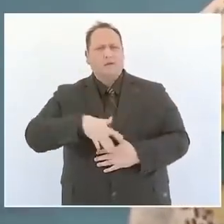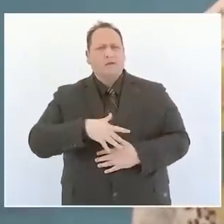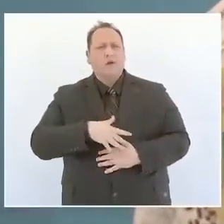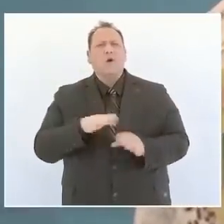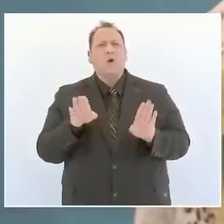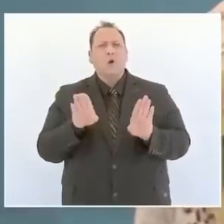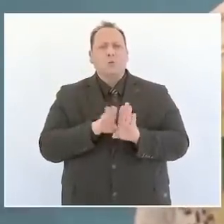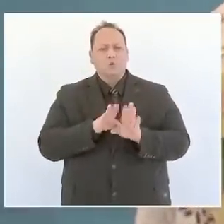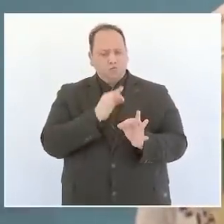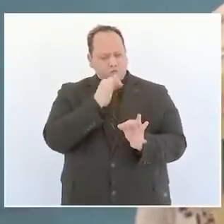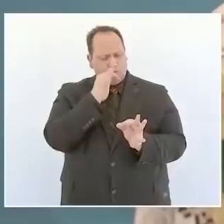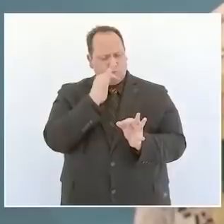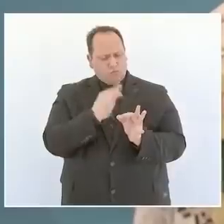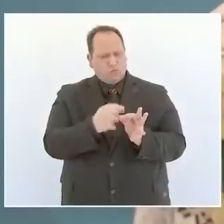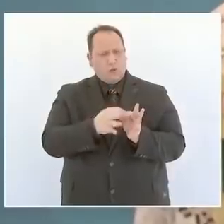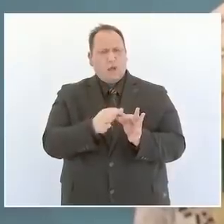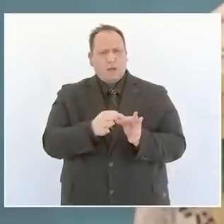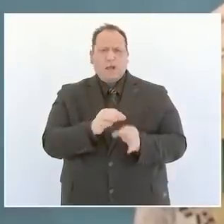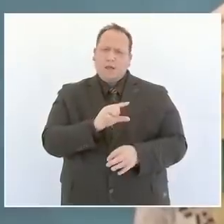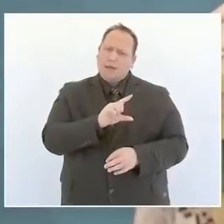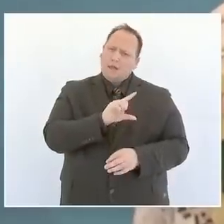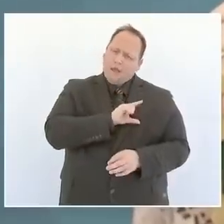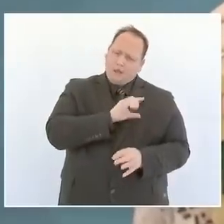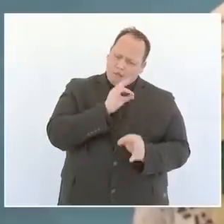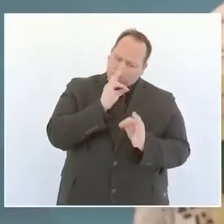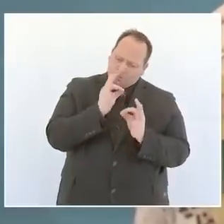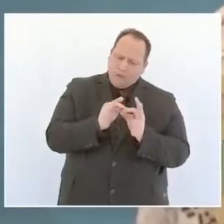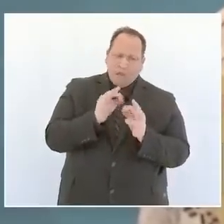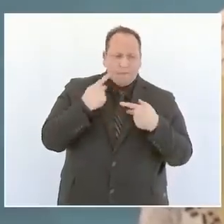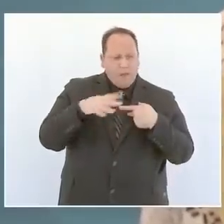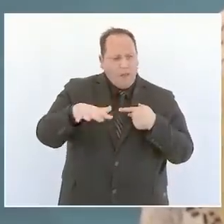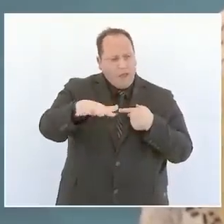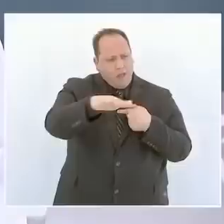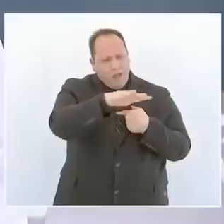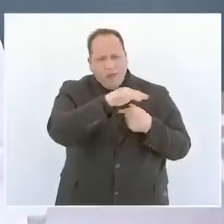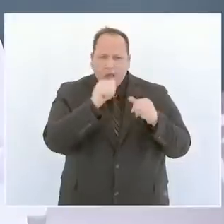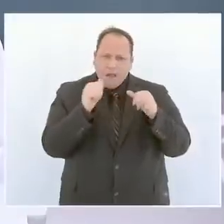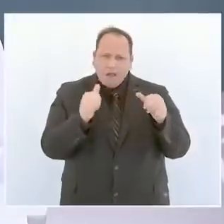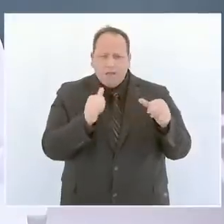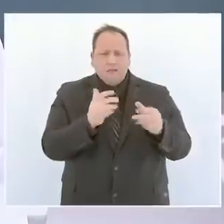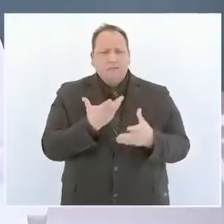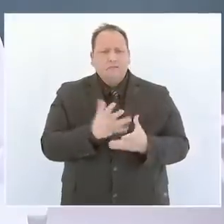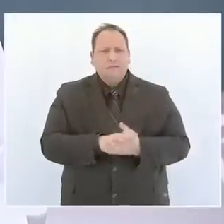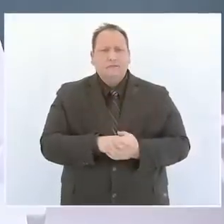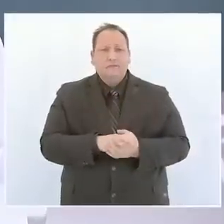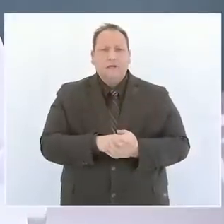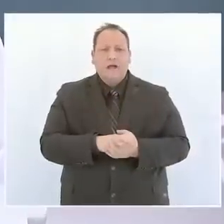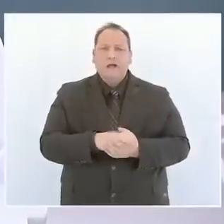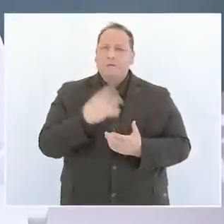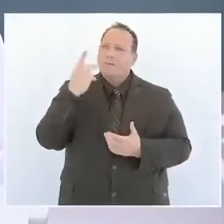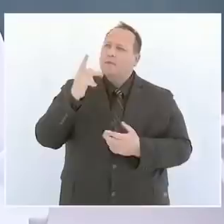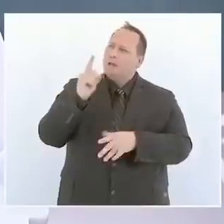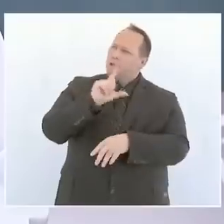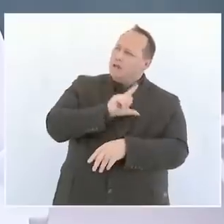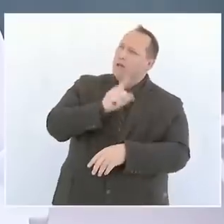con rectitud, con lealtad al pueblo, a la